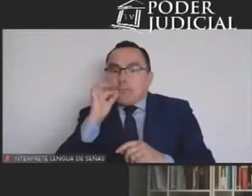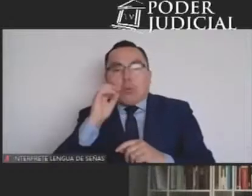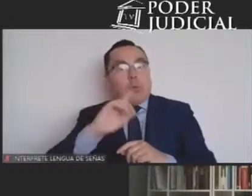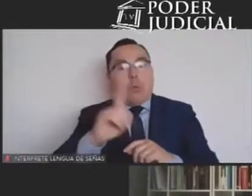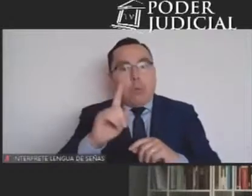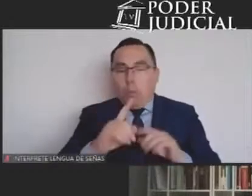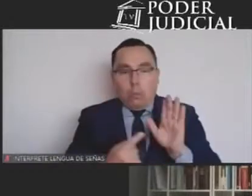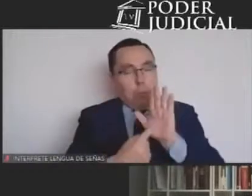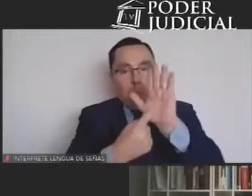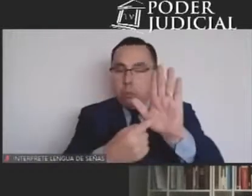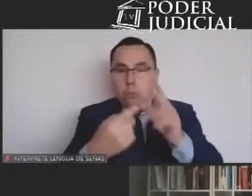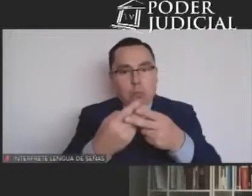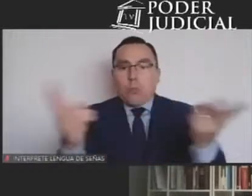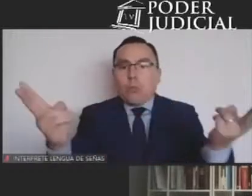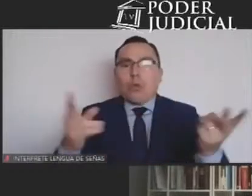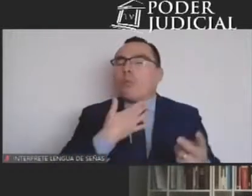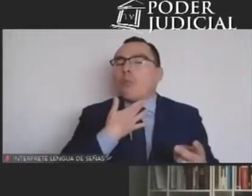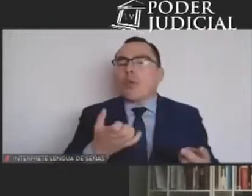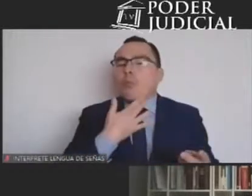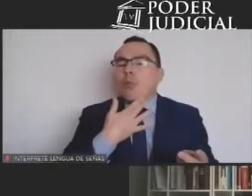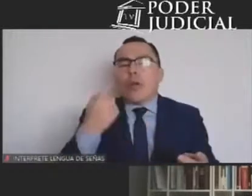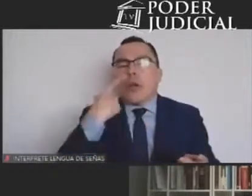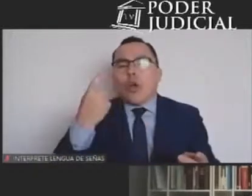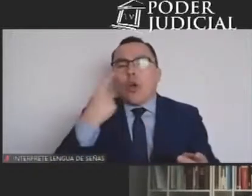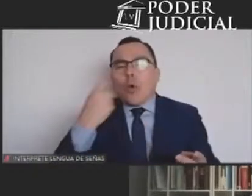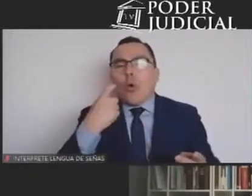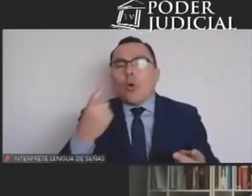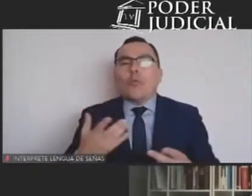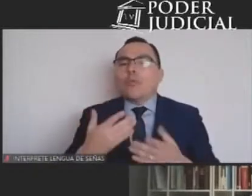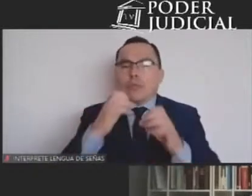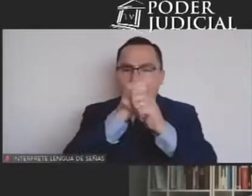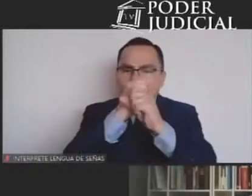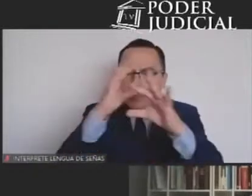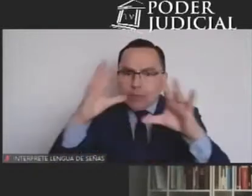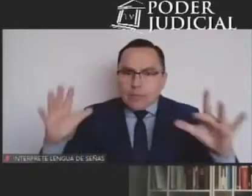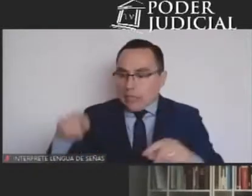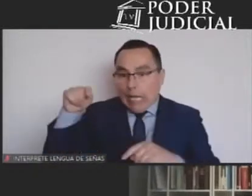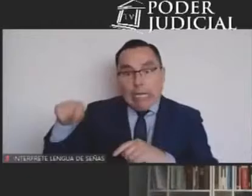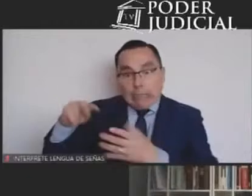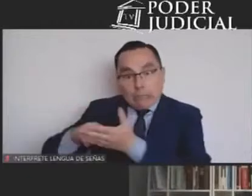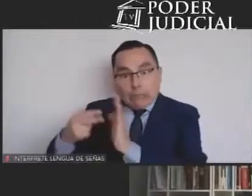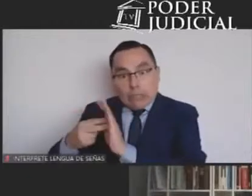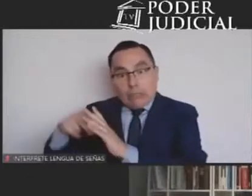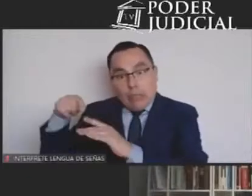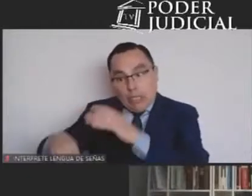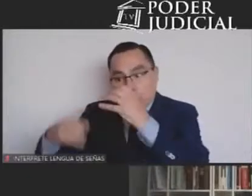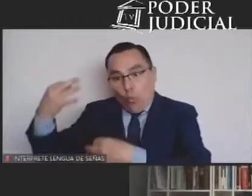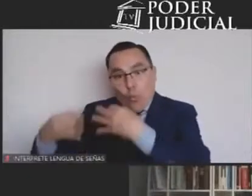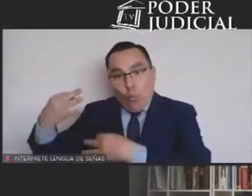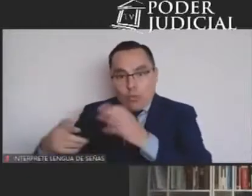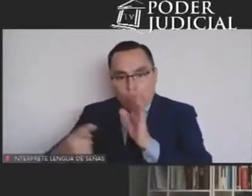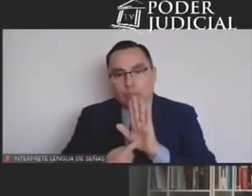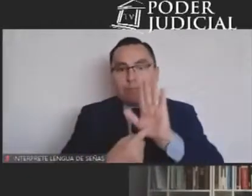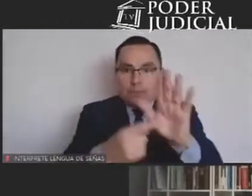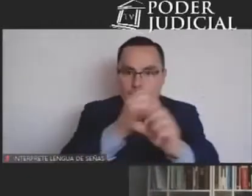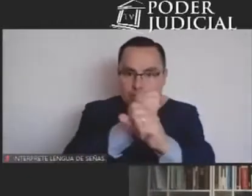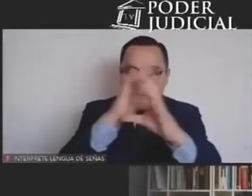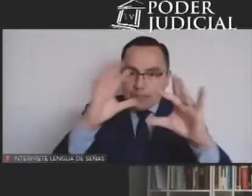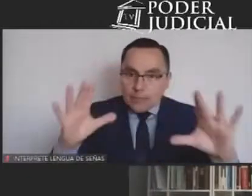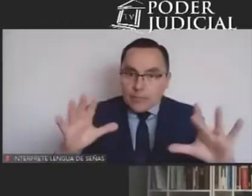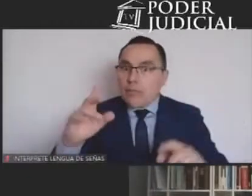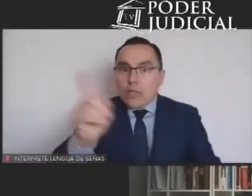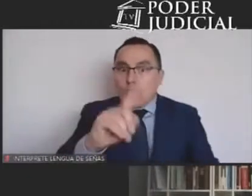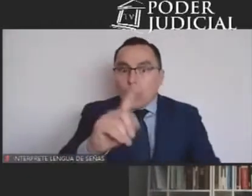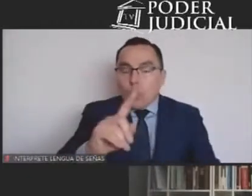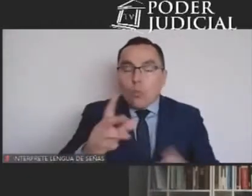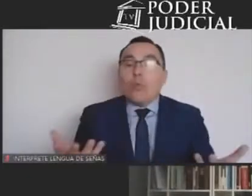hechos solamente se conocen en la medida que exista transparencia, y solo se pueden resolver en la medida que haya transparencia. Si no, lo